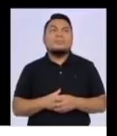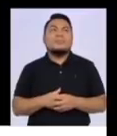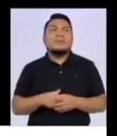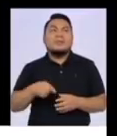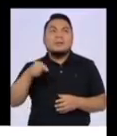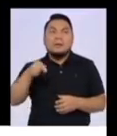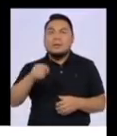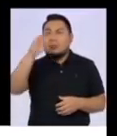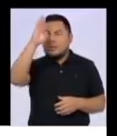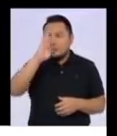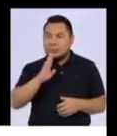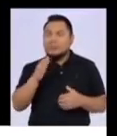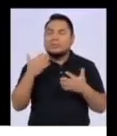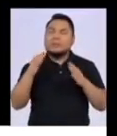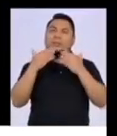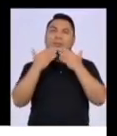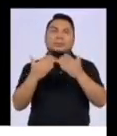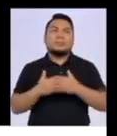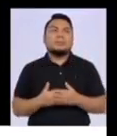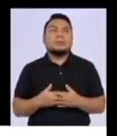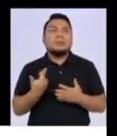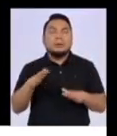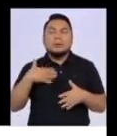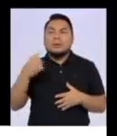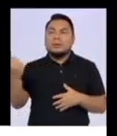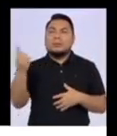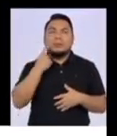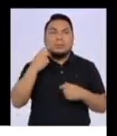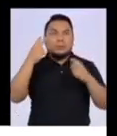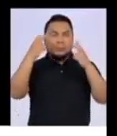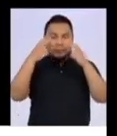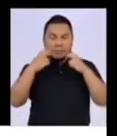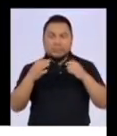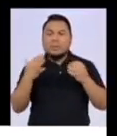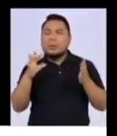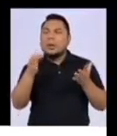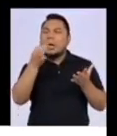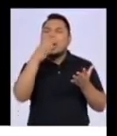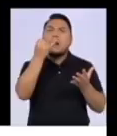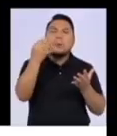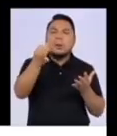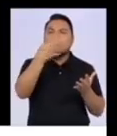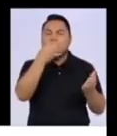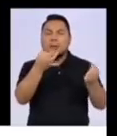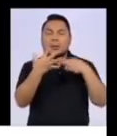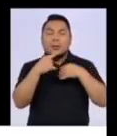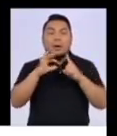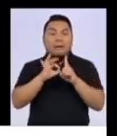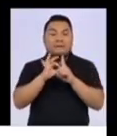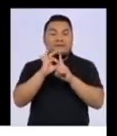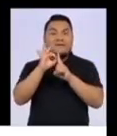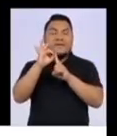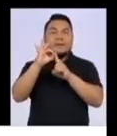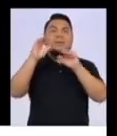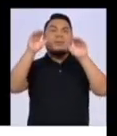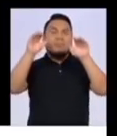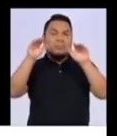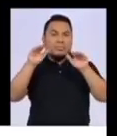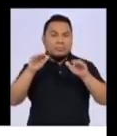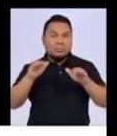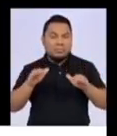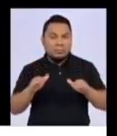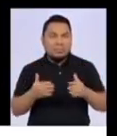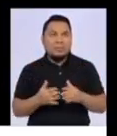A Dios gracias. Con tratamiento. La fiebre ha ido disminuyendo. Llegué a 39.5 en algún